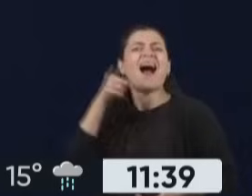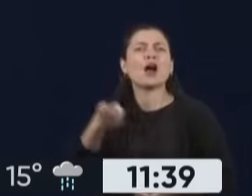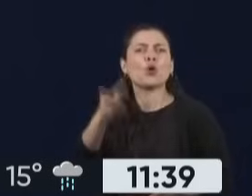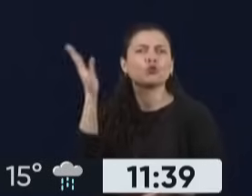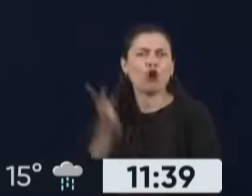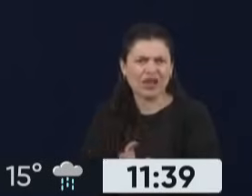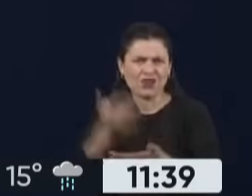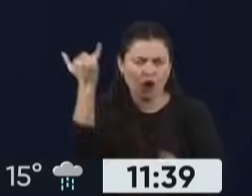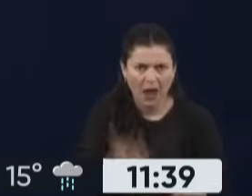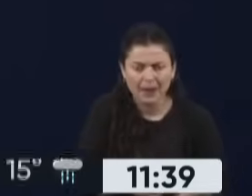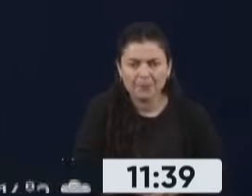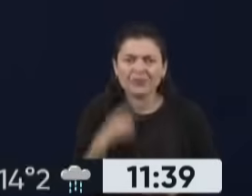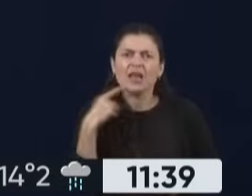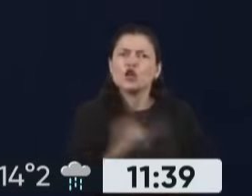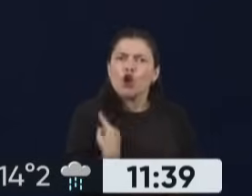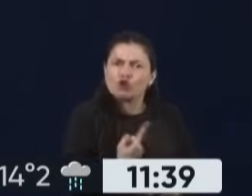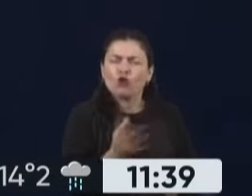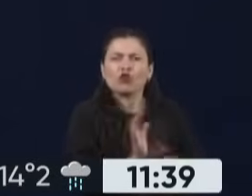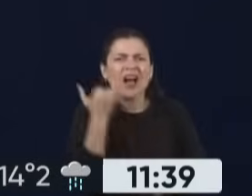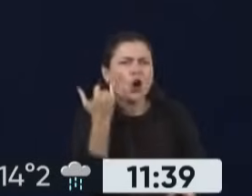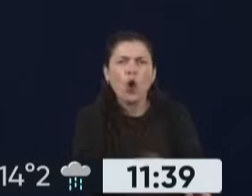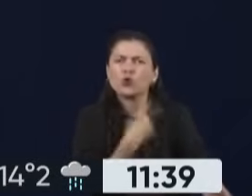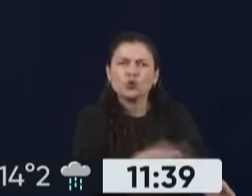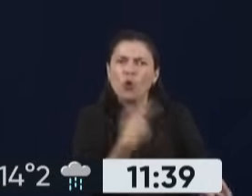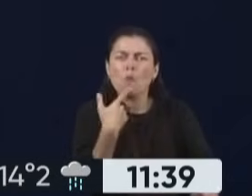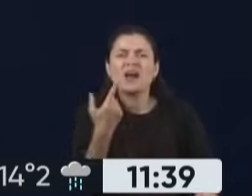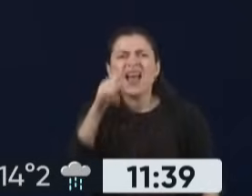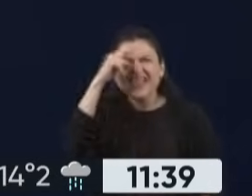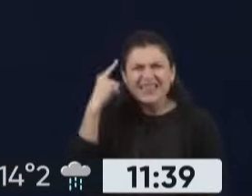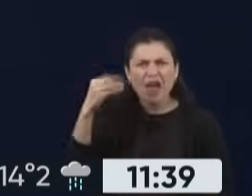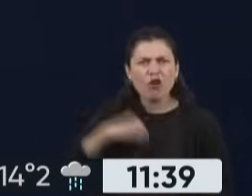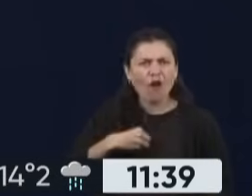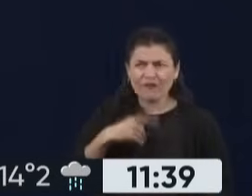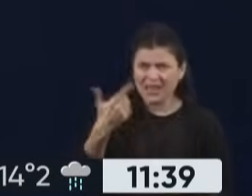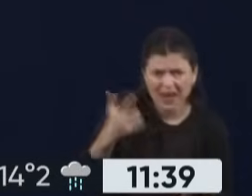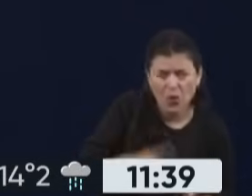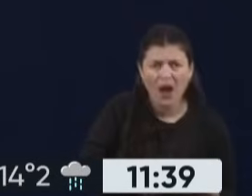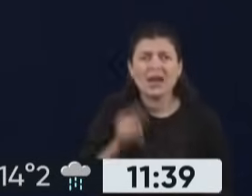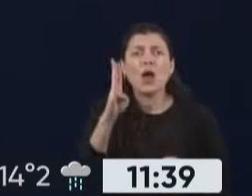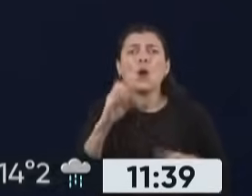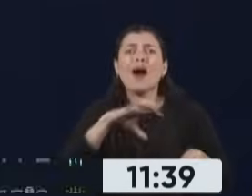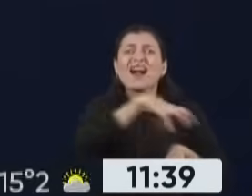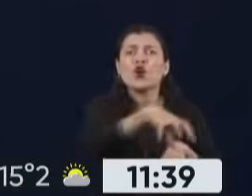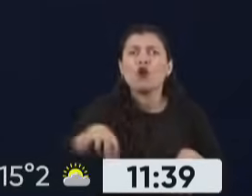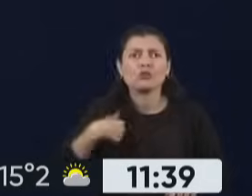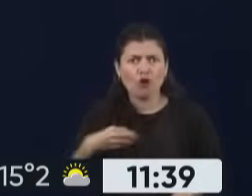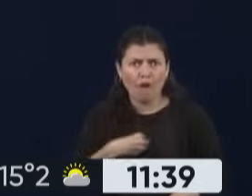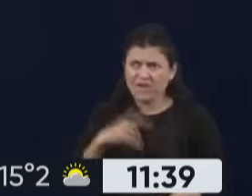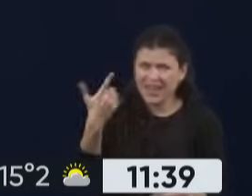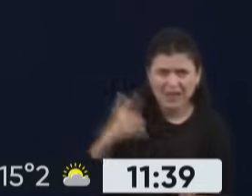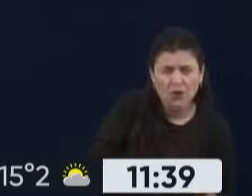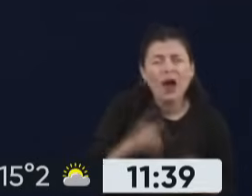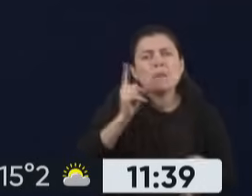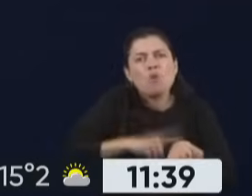sistema, nos hicieron desconfiar del Estado y de los bancos. Y hoy, por cada peso que circula formalmente en